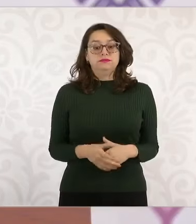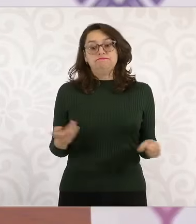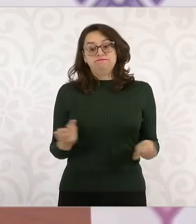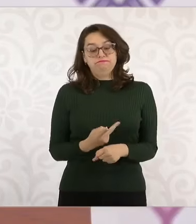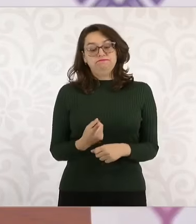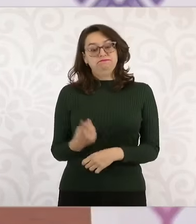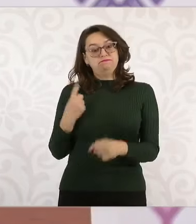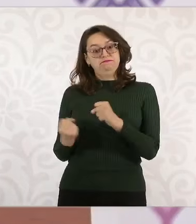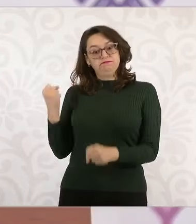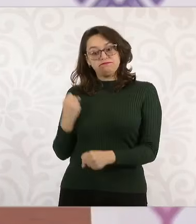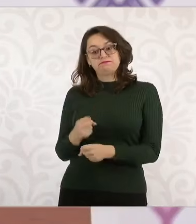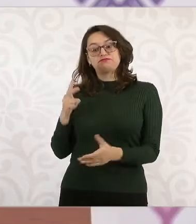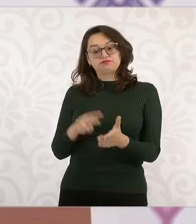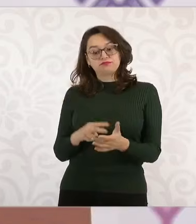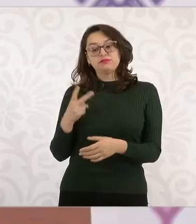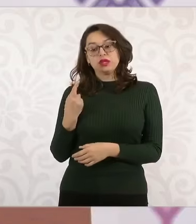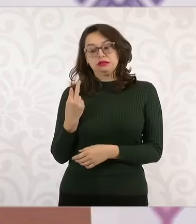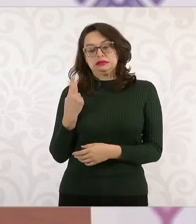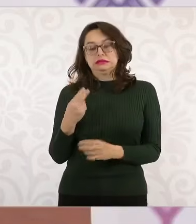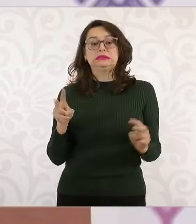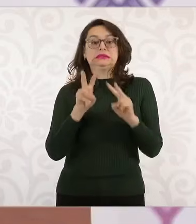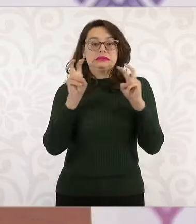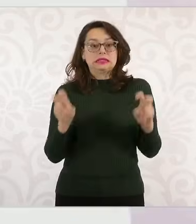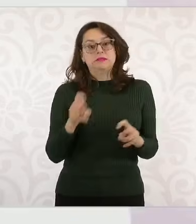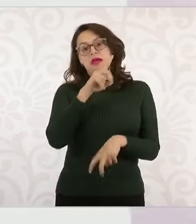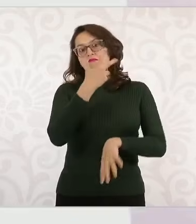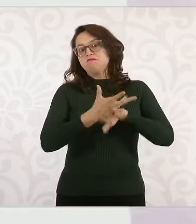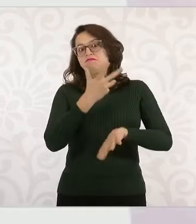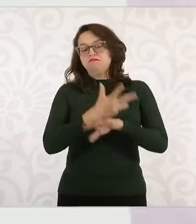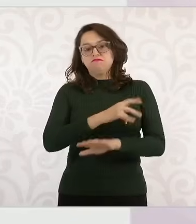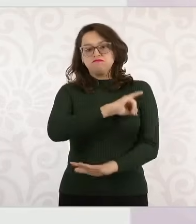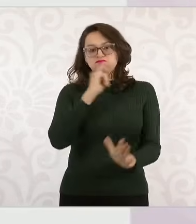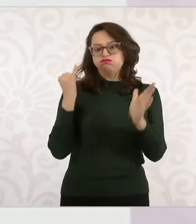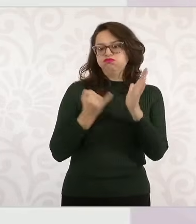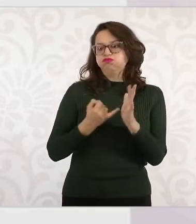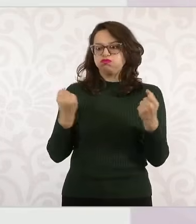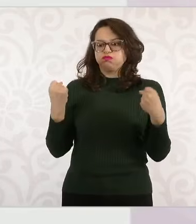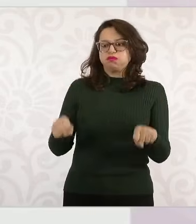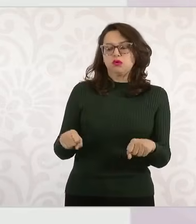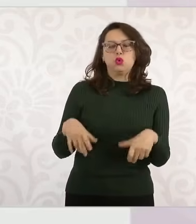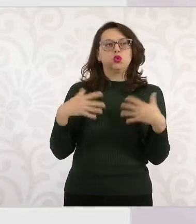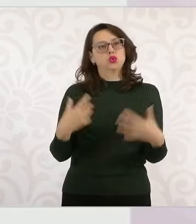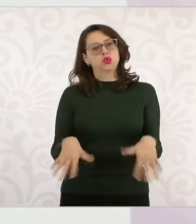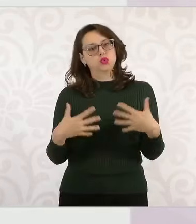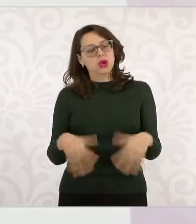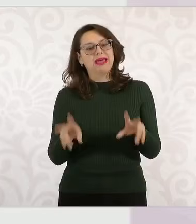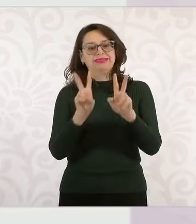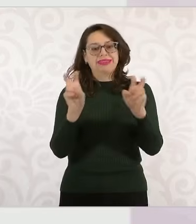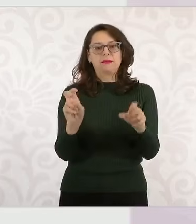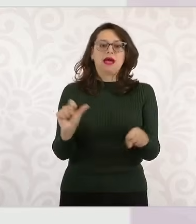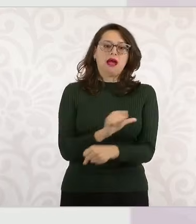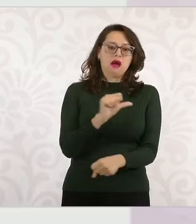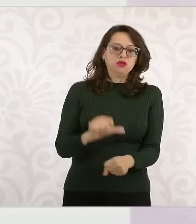las dos aranceles importantes que se instauraron en México a partir del gobierno de los Estados Unidos, que fue a la industria